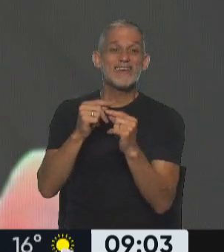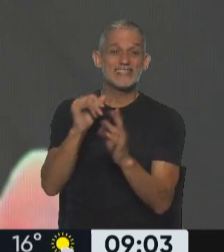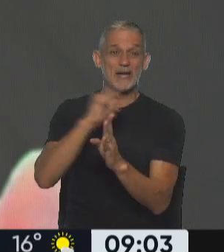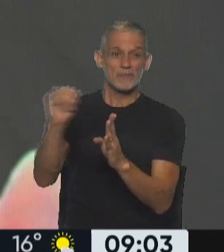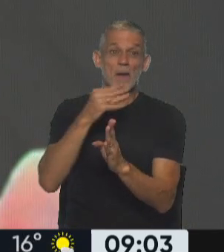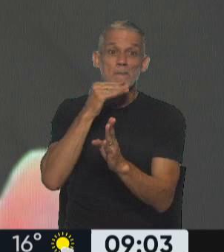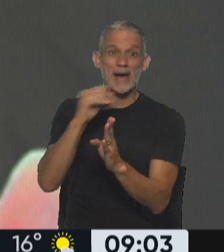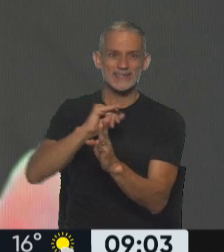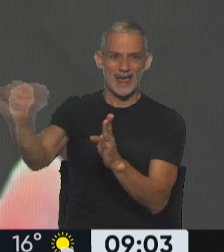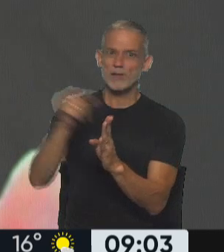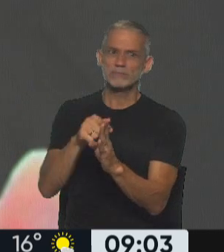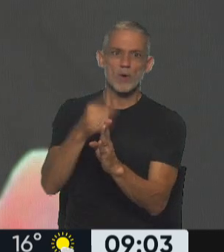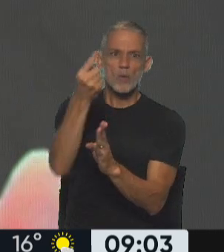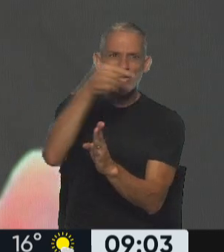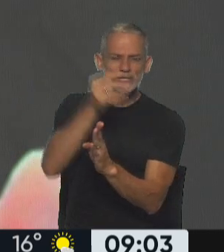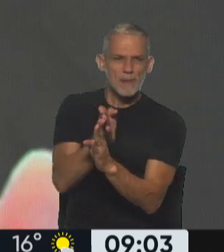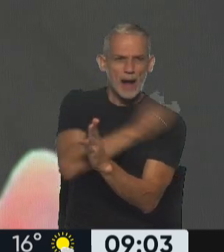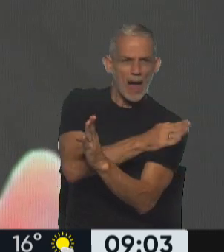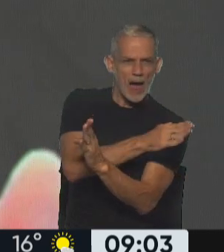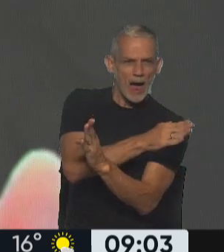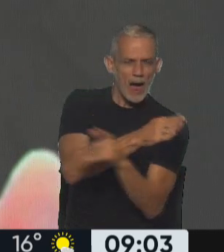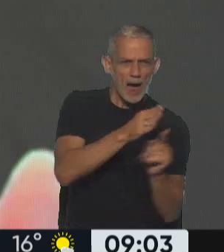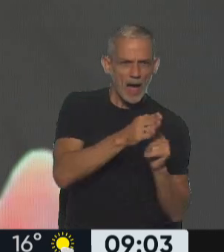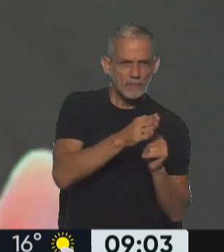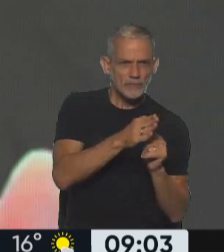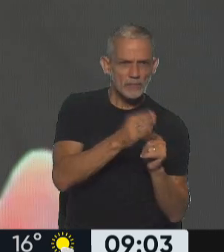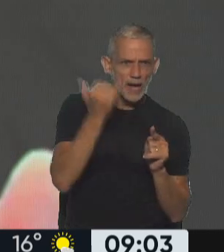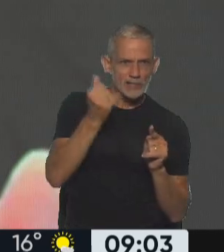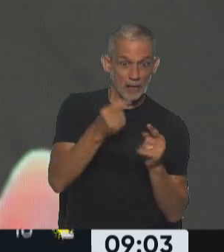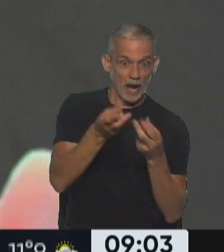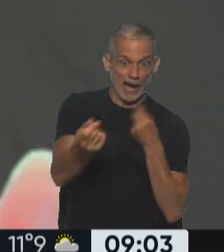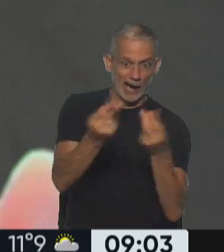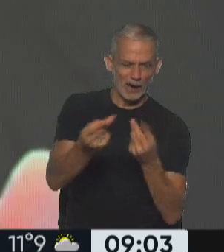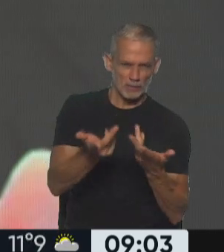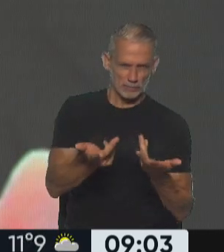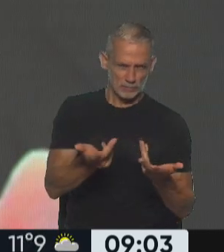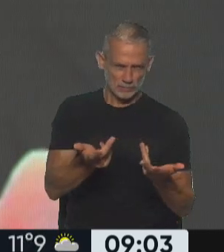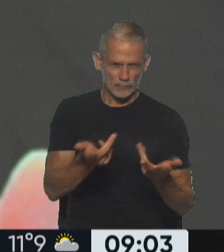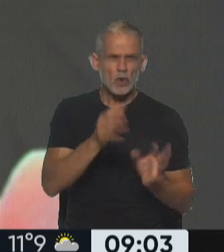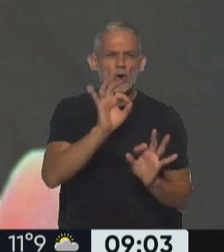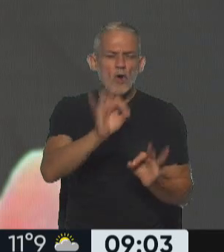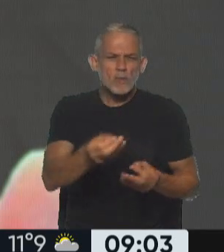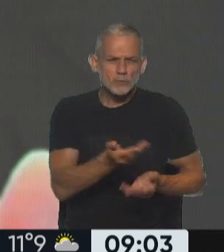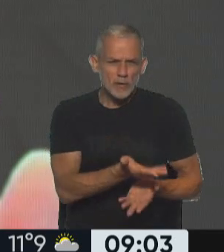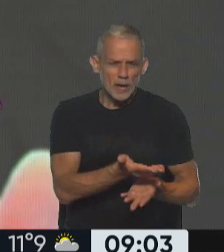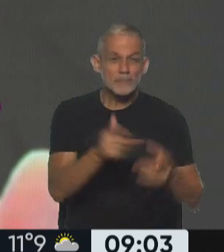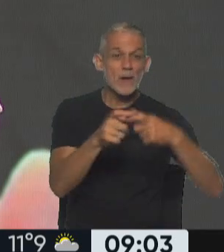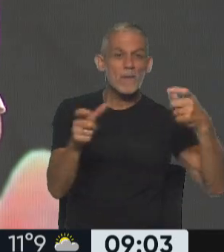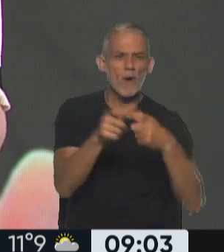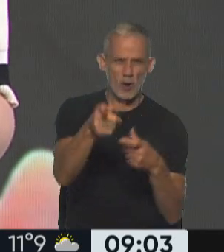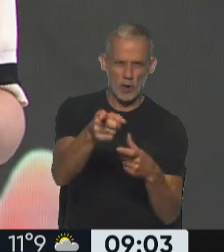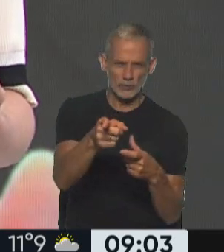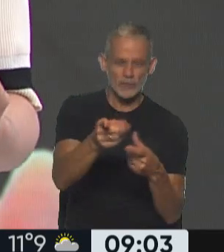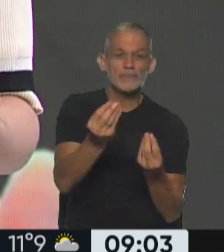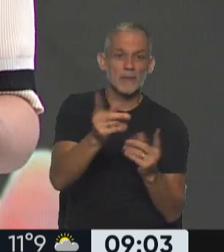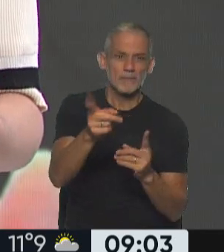7 días antes del anuncio del ministro de Economía, Sergio Massa, se veía una actividad inusual tanto en los bonos